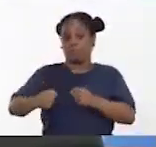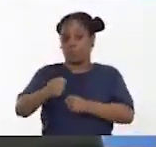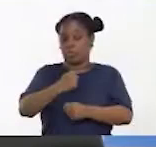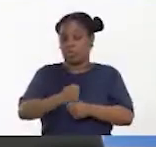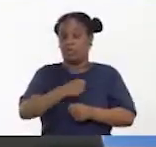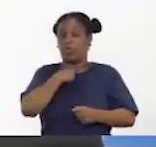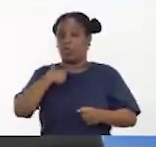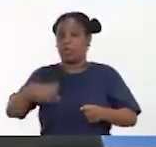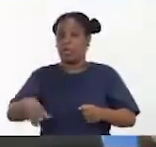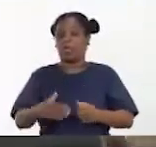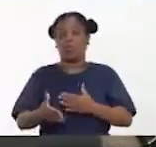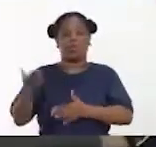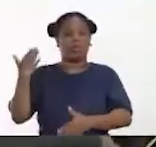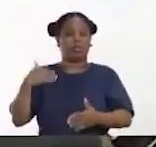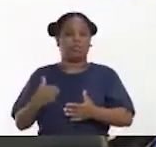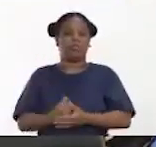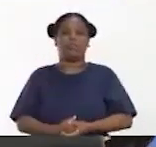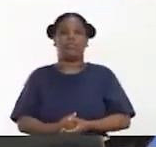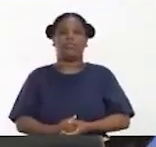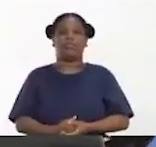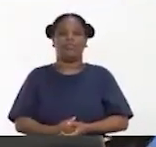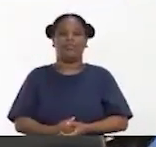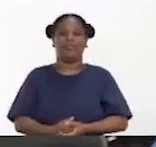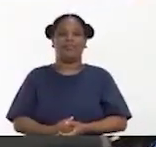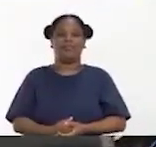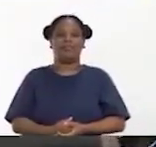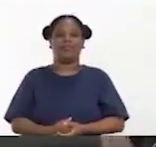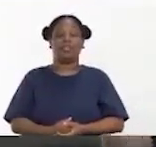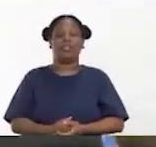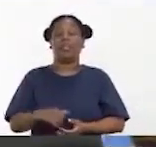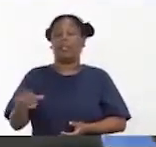utilizar en los ejemplos que les mencionaba anteriormente.